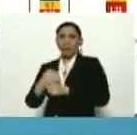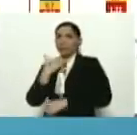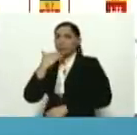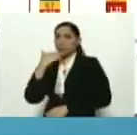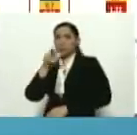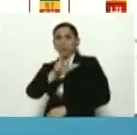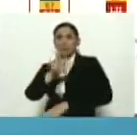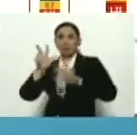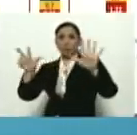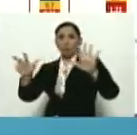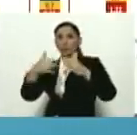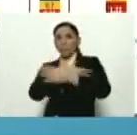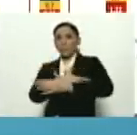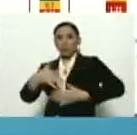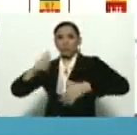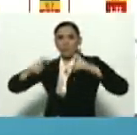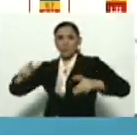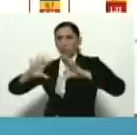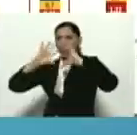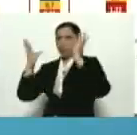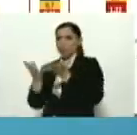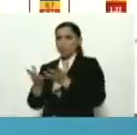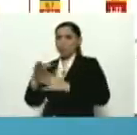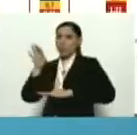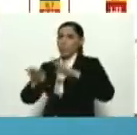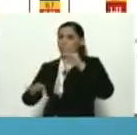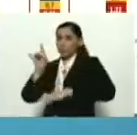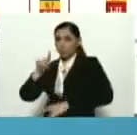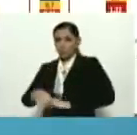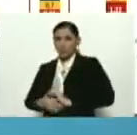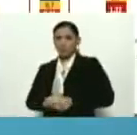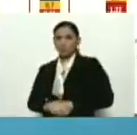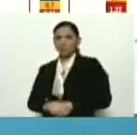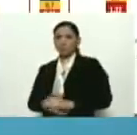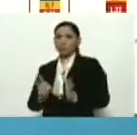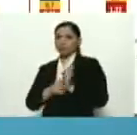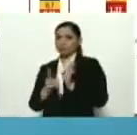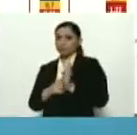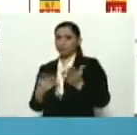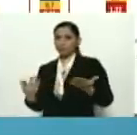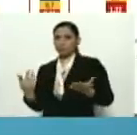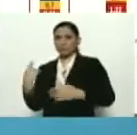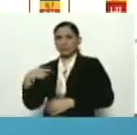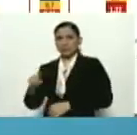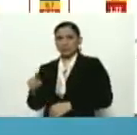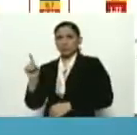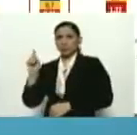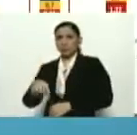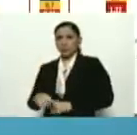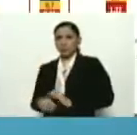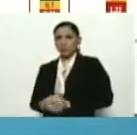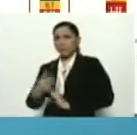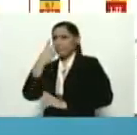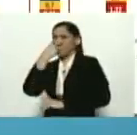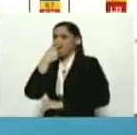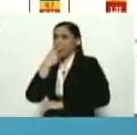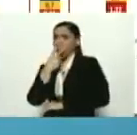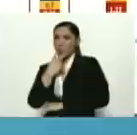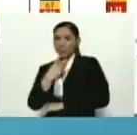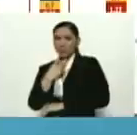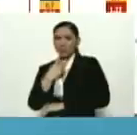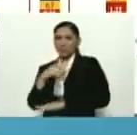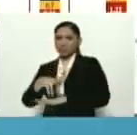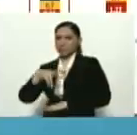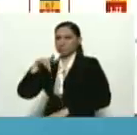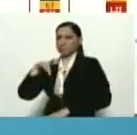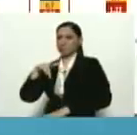38 millones de personas, por lo menos también. Y la verdad es que tendremos además una pobreza y una pobreza